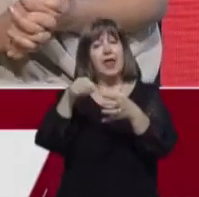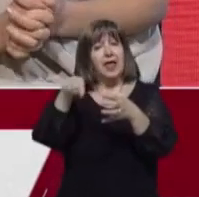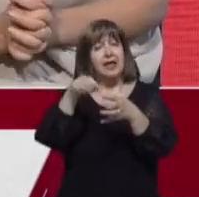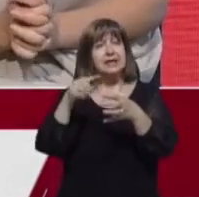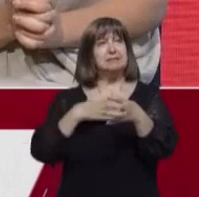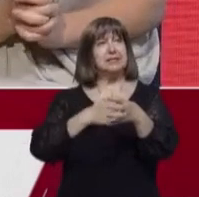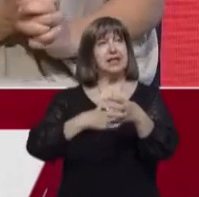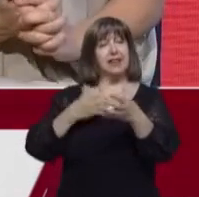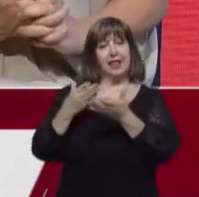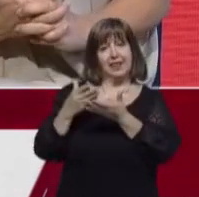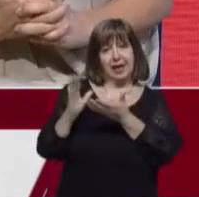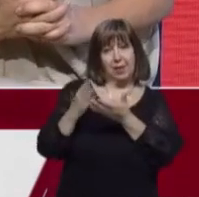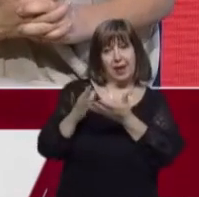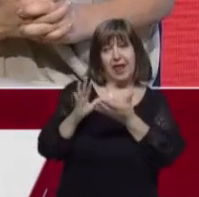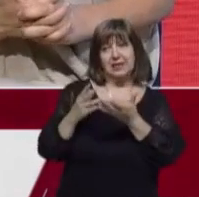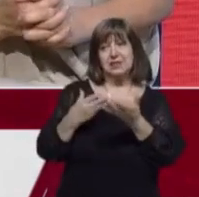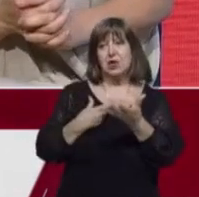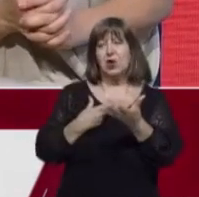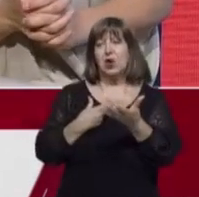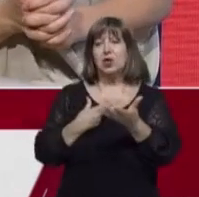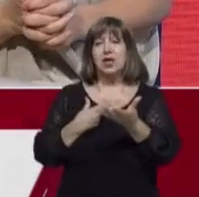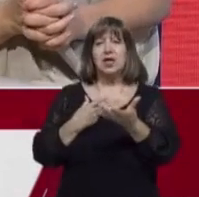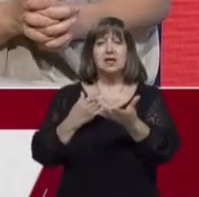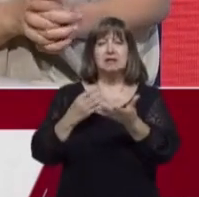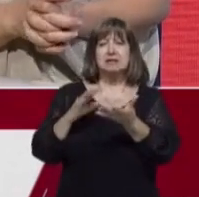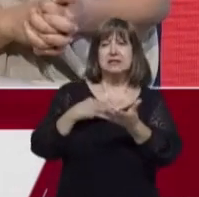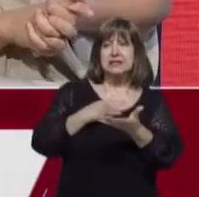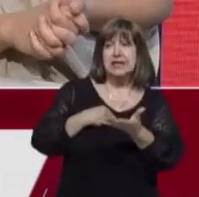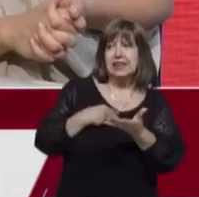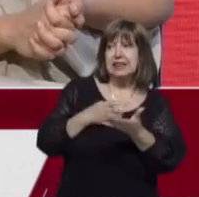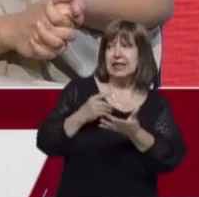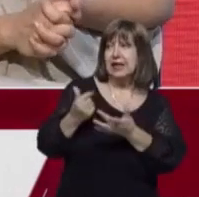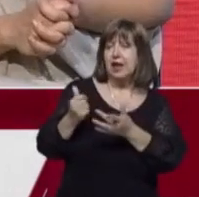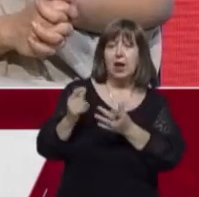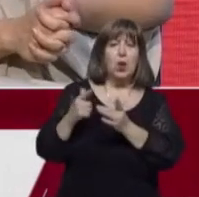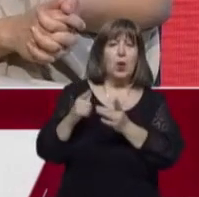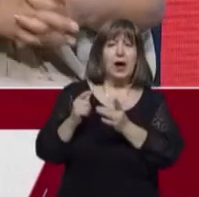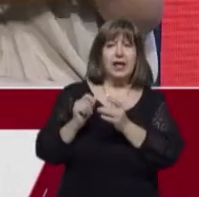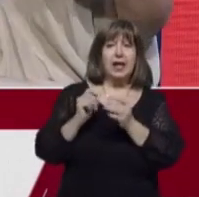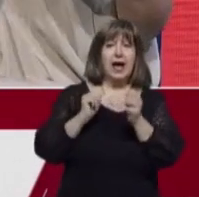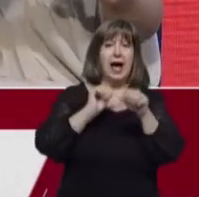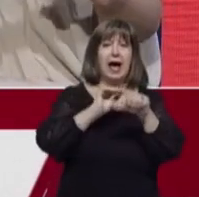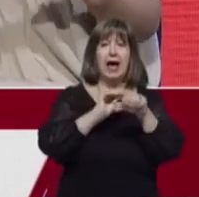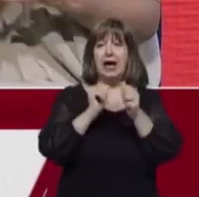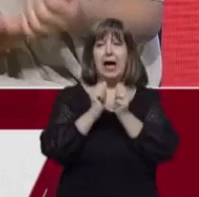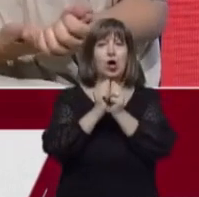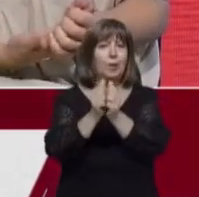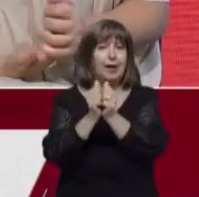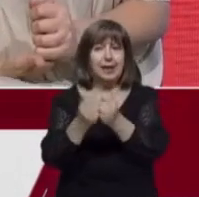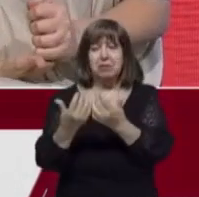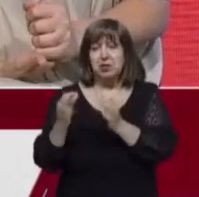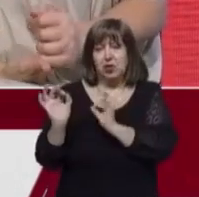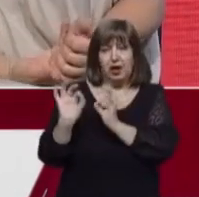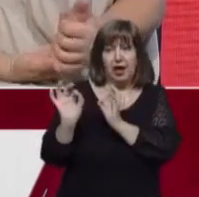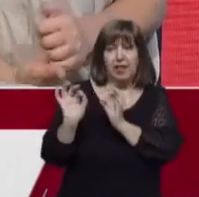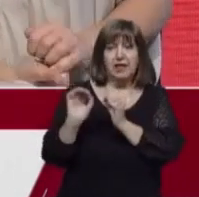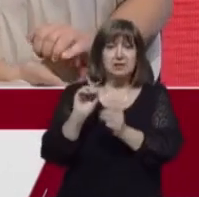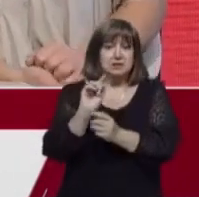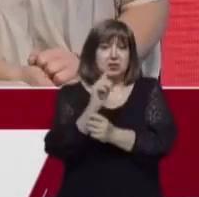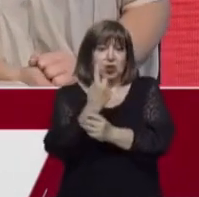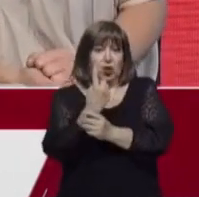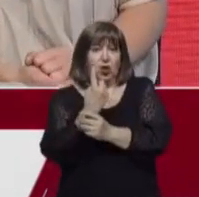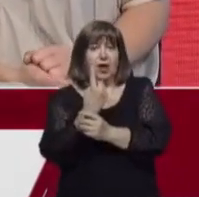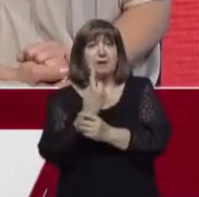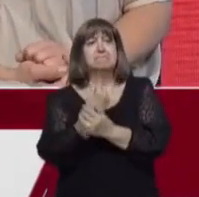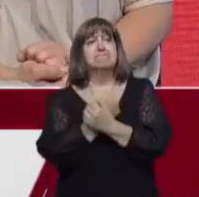que siente que no está acompañada o está en un momento de mucha vulnerabilidad y está mirando esta noticia, la conoce, y tal vez está en